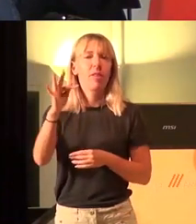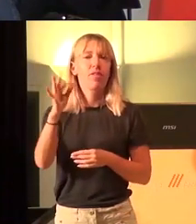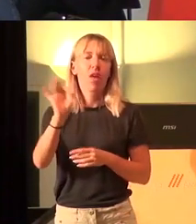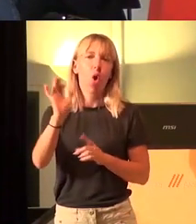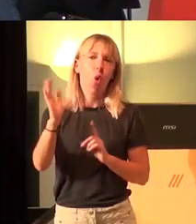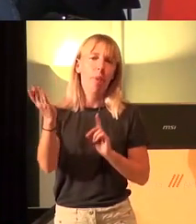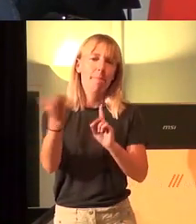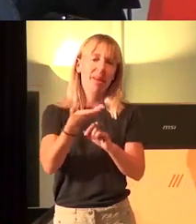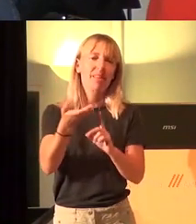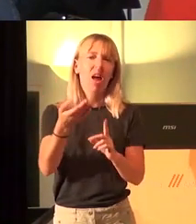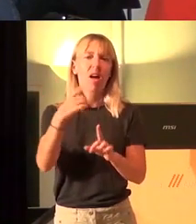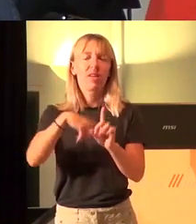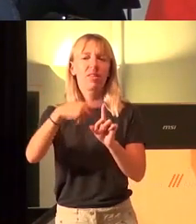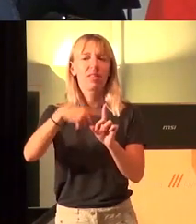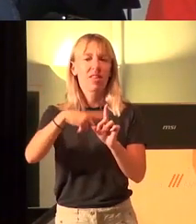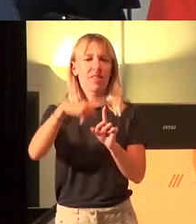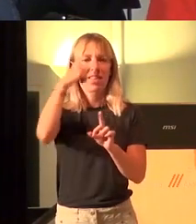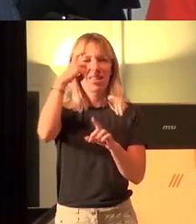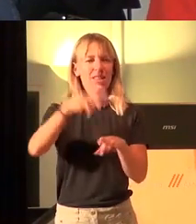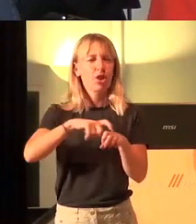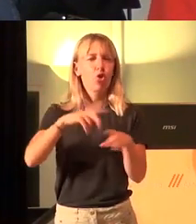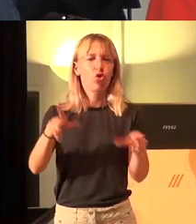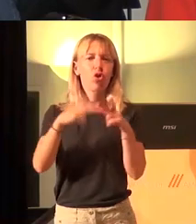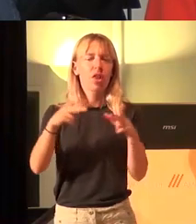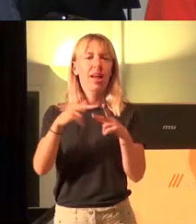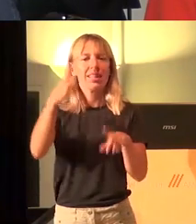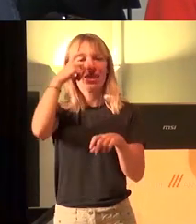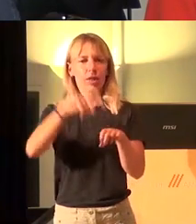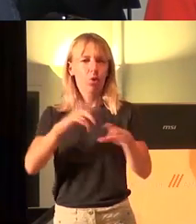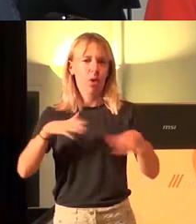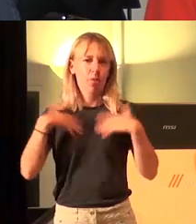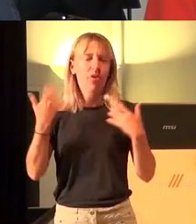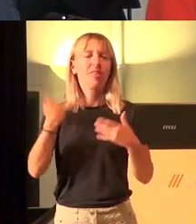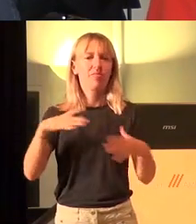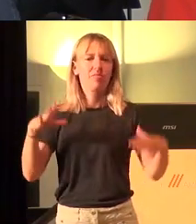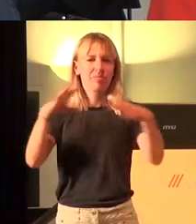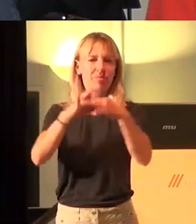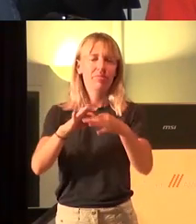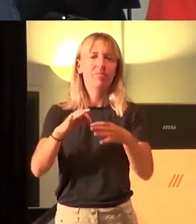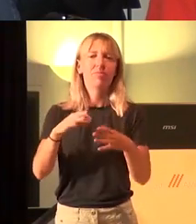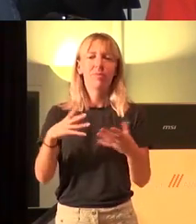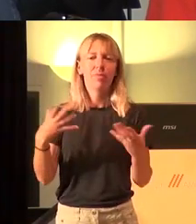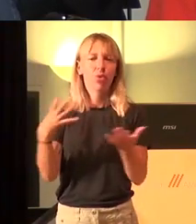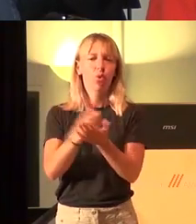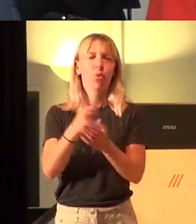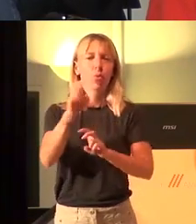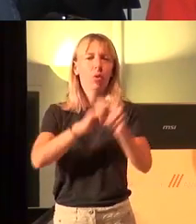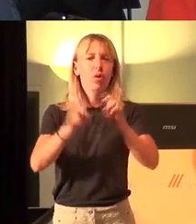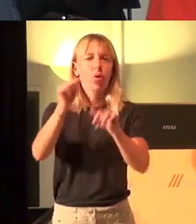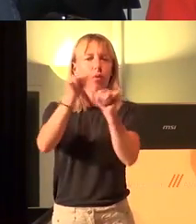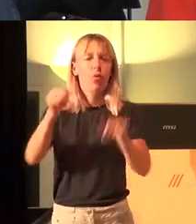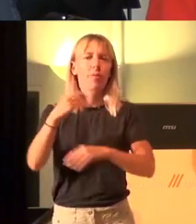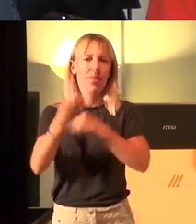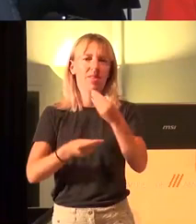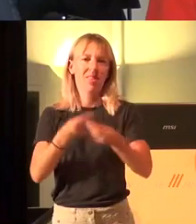o impacta a nivel psicosocial y psicoemocional, ¿no? Ya nos uniremos entre todos para buscar la manera de